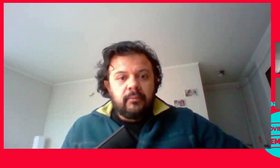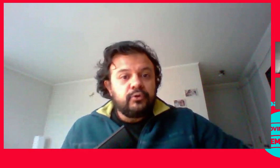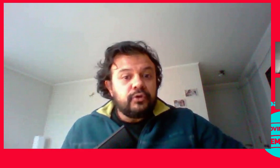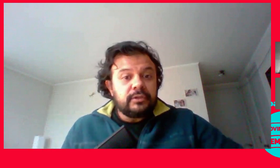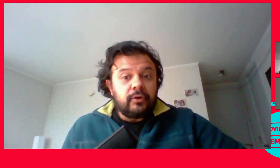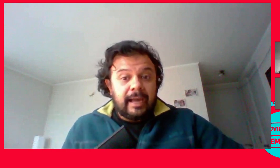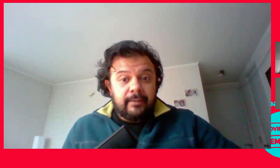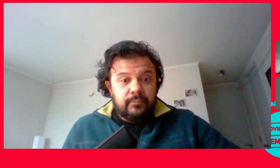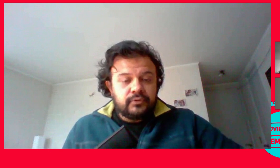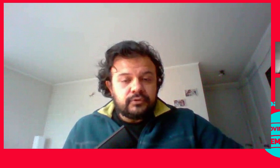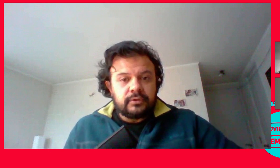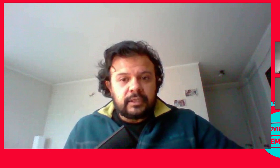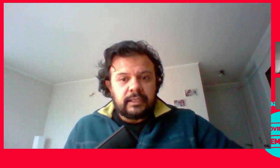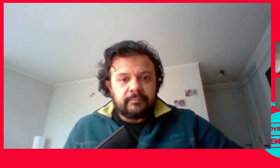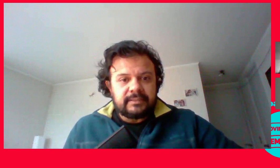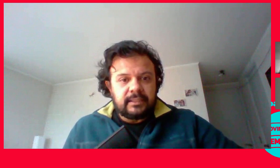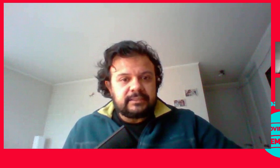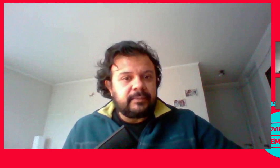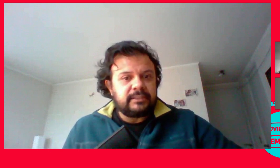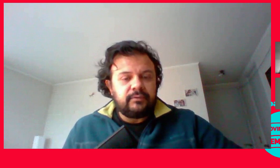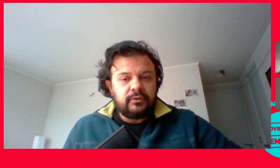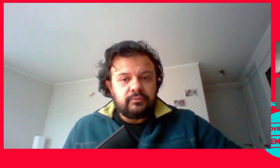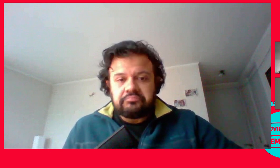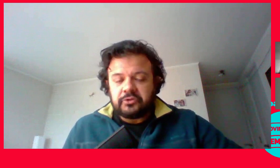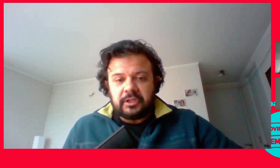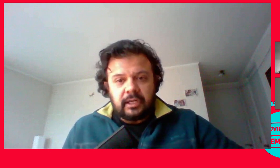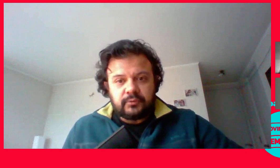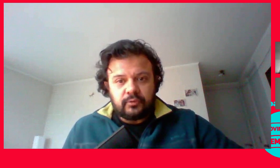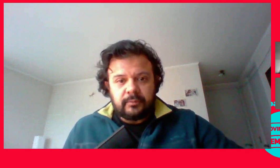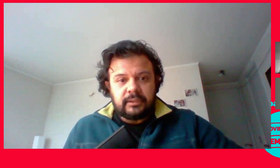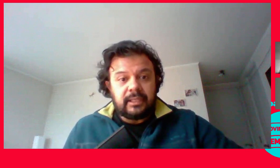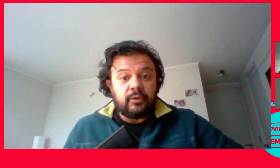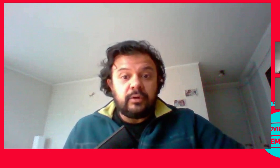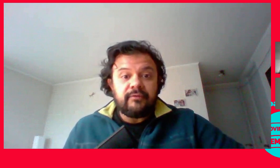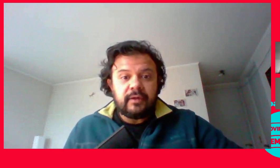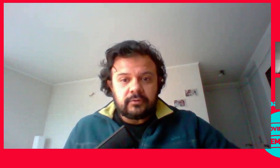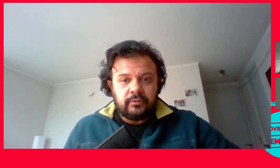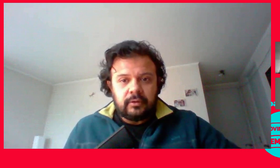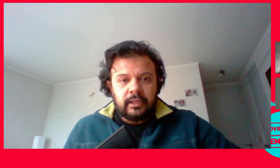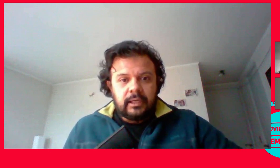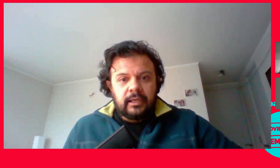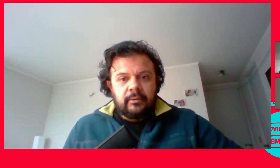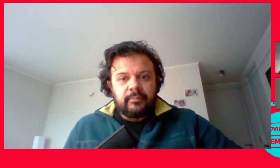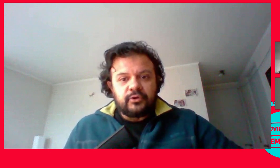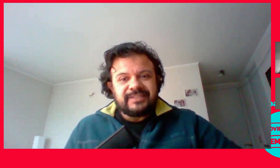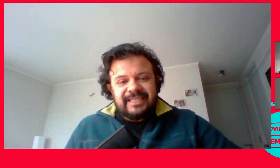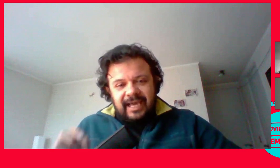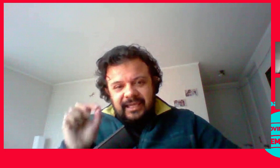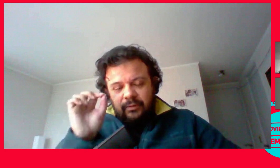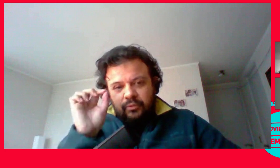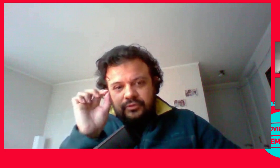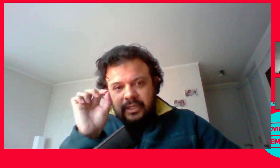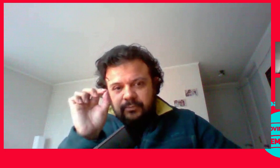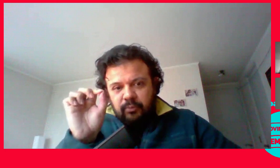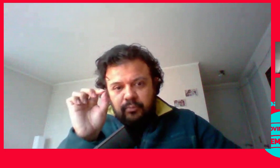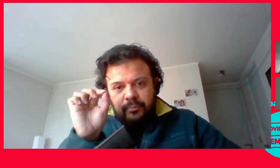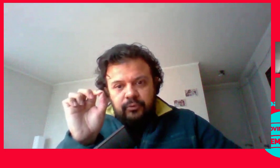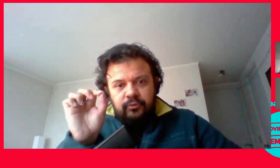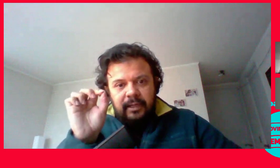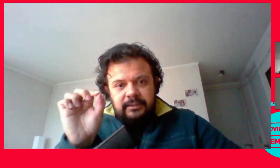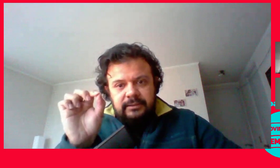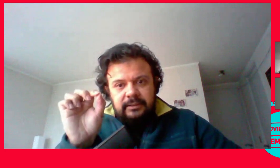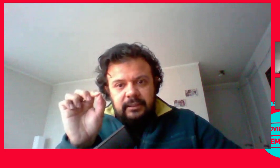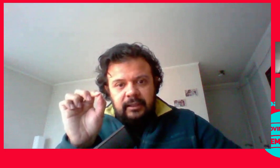¿ya? Muchos de esos cambios pasan desapercibidos, no tienen absolutamente ningún efecto, pero sí hay algunos cambios